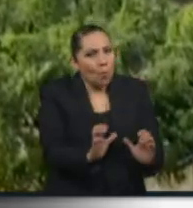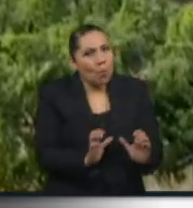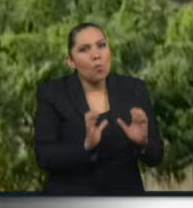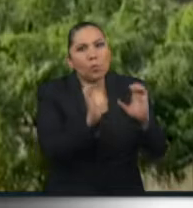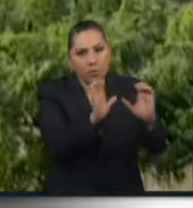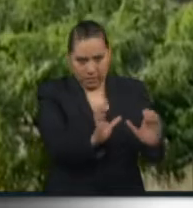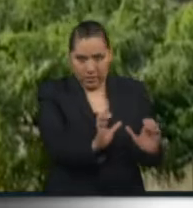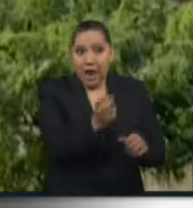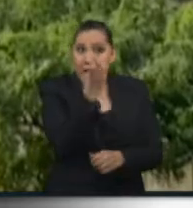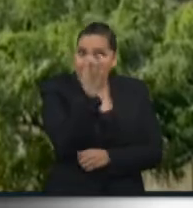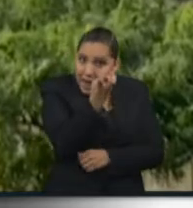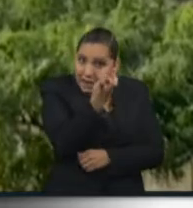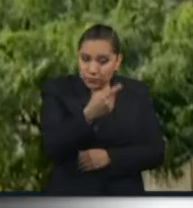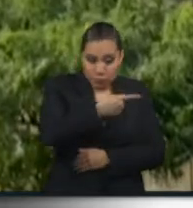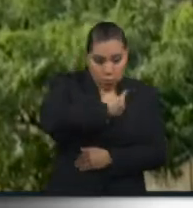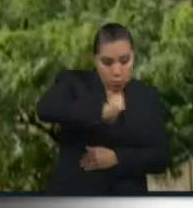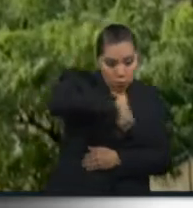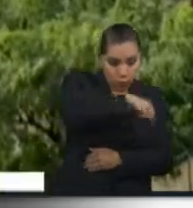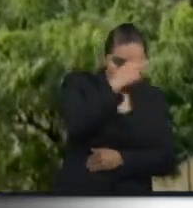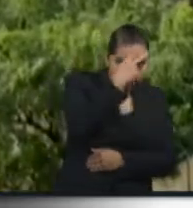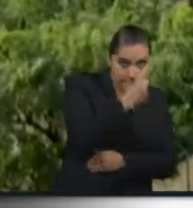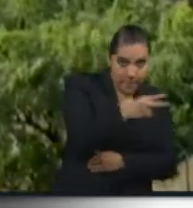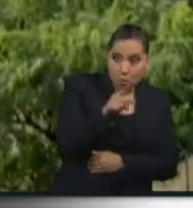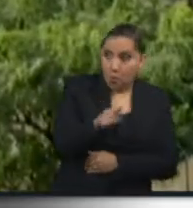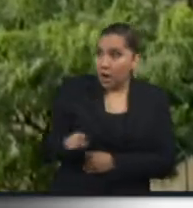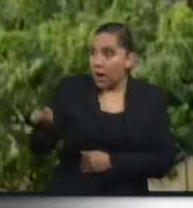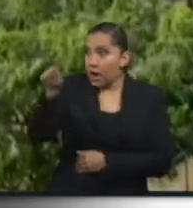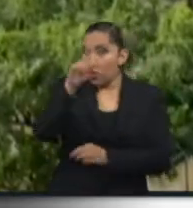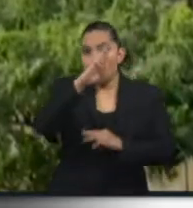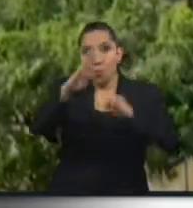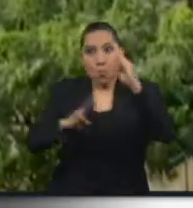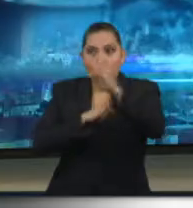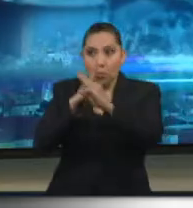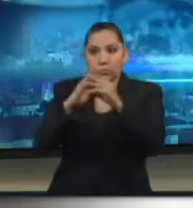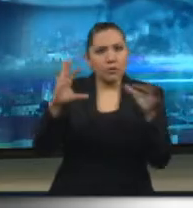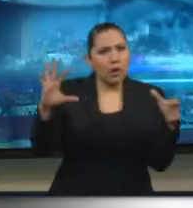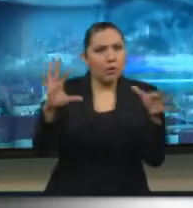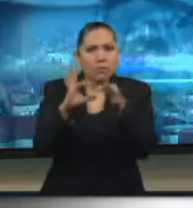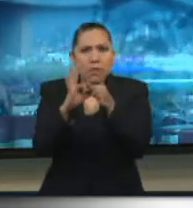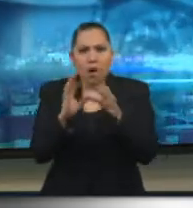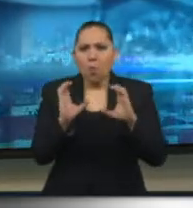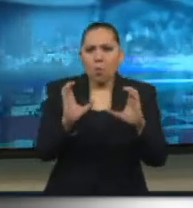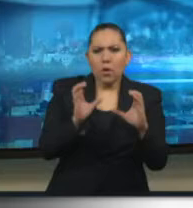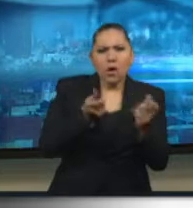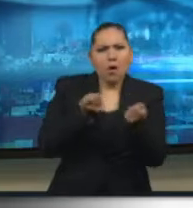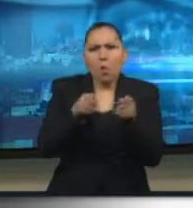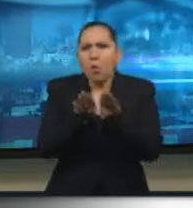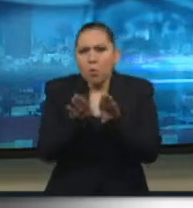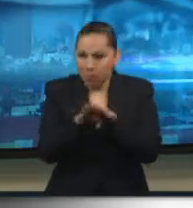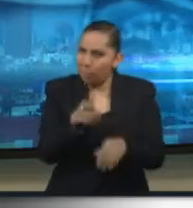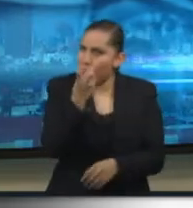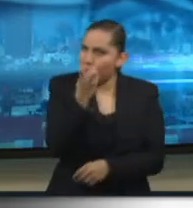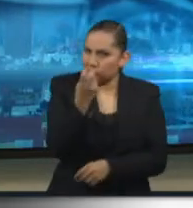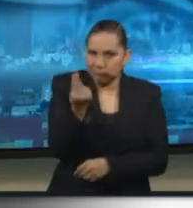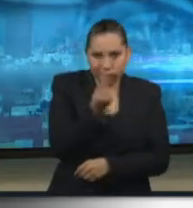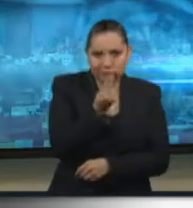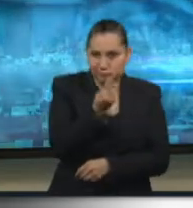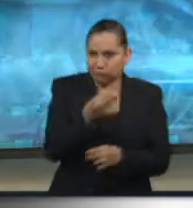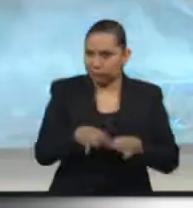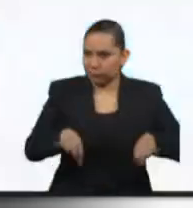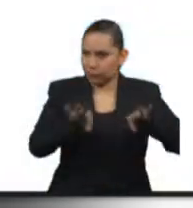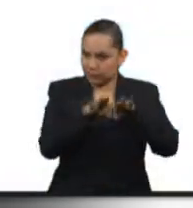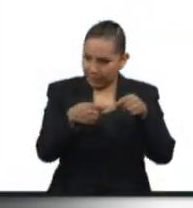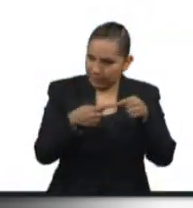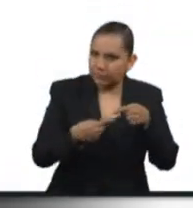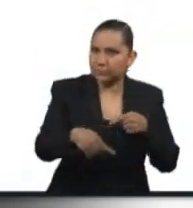mundo frente a esta crisis. Mire, a través de un oficio fechado este día,